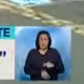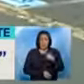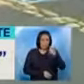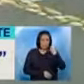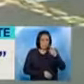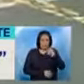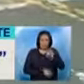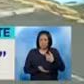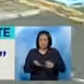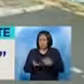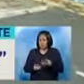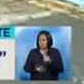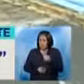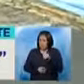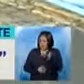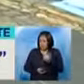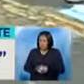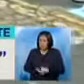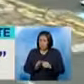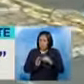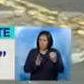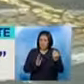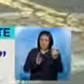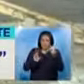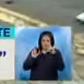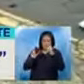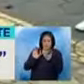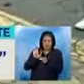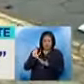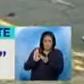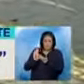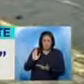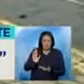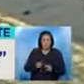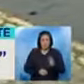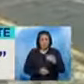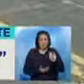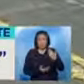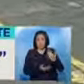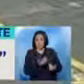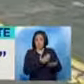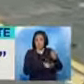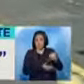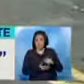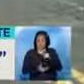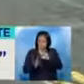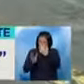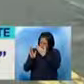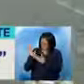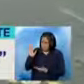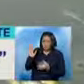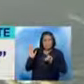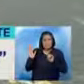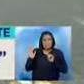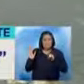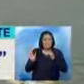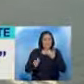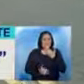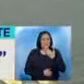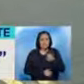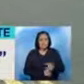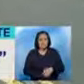señores a qué se debe, pues, esta imagen que nosotros vemos. Señor, muy buenos días. Estamos viendo la imagen de Tania. ¿Quién es